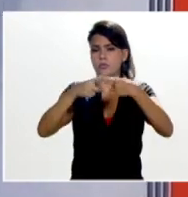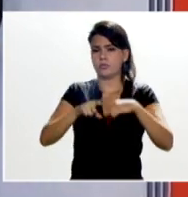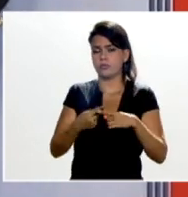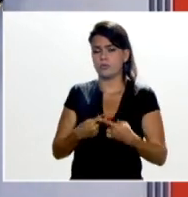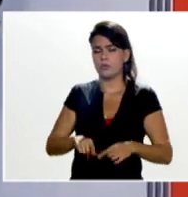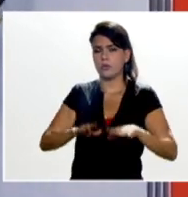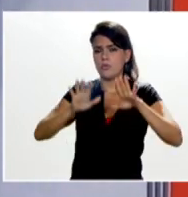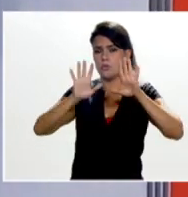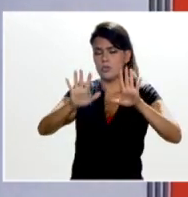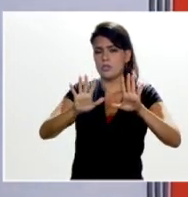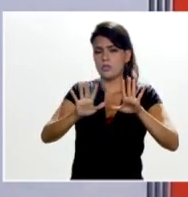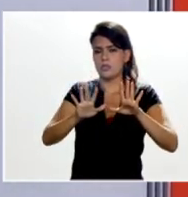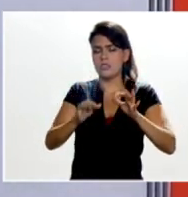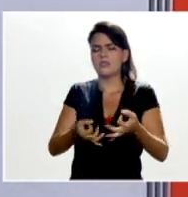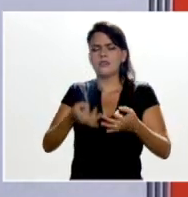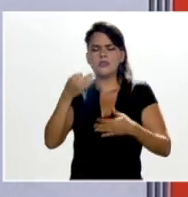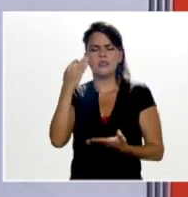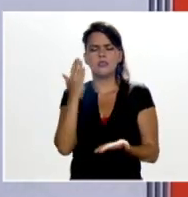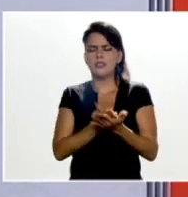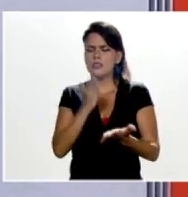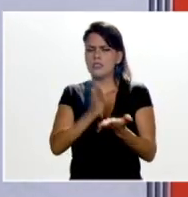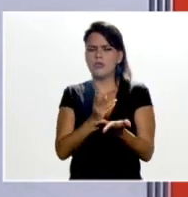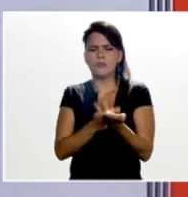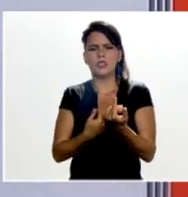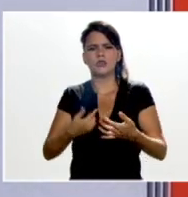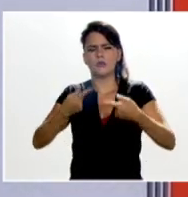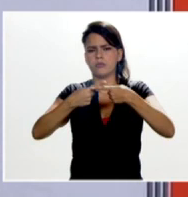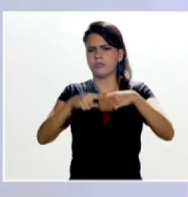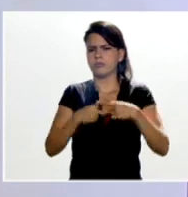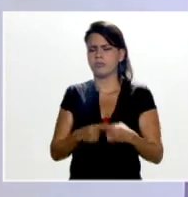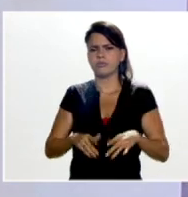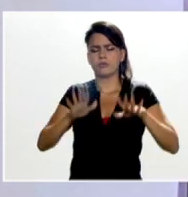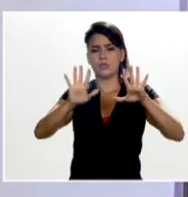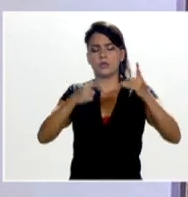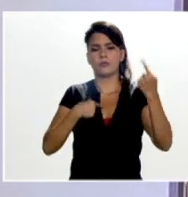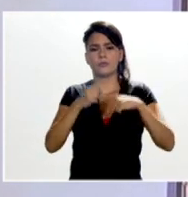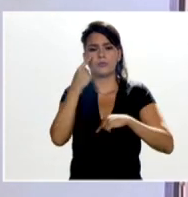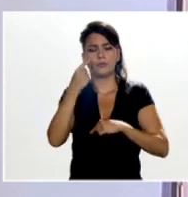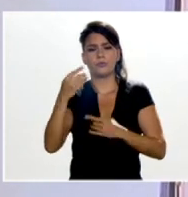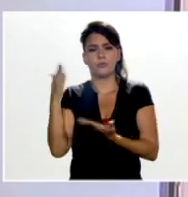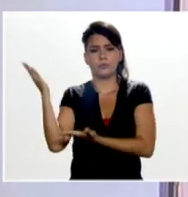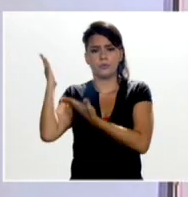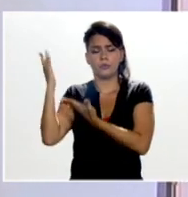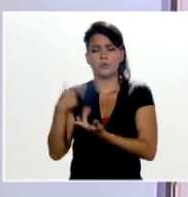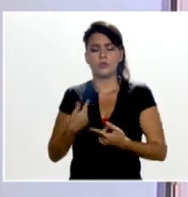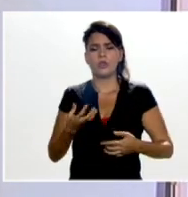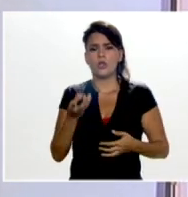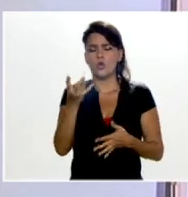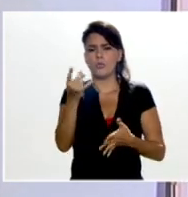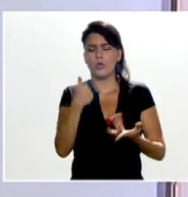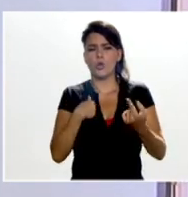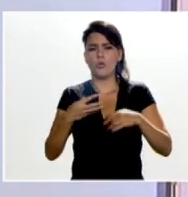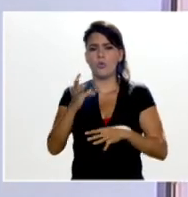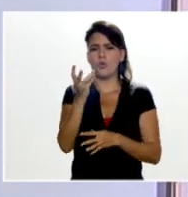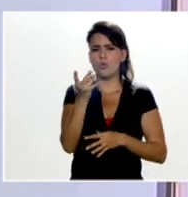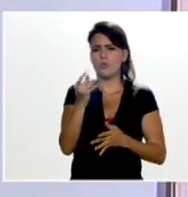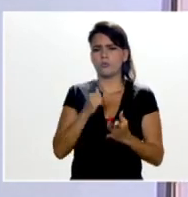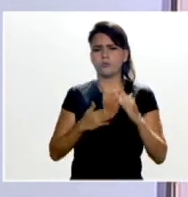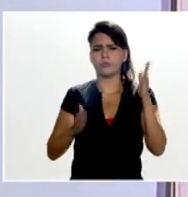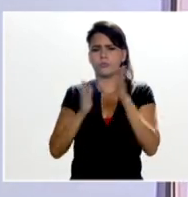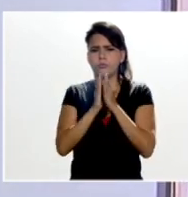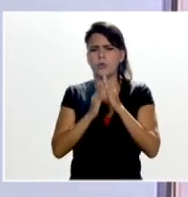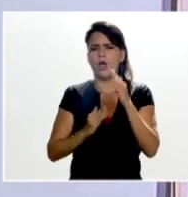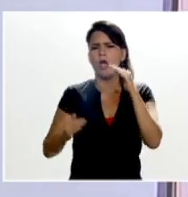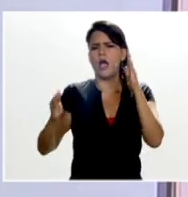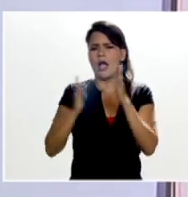multiplicado por 10, siempre se va a multiplicar por 10. Acabamos de ver que este número, como es una cifra alta, el exponente va a